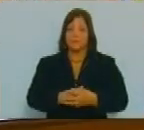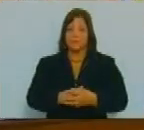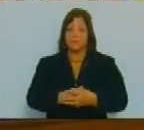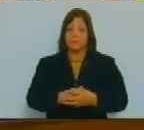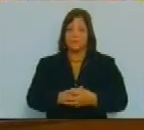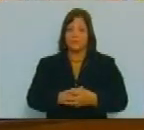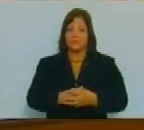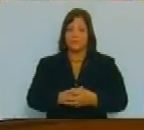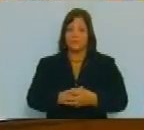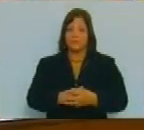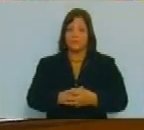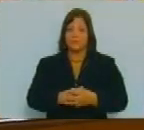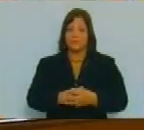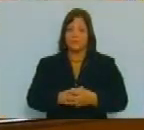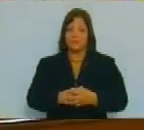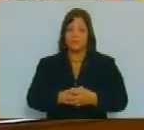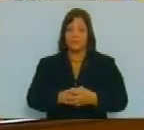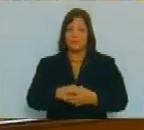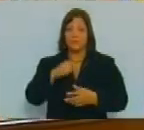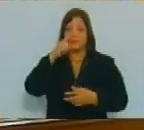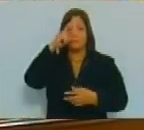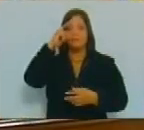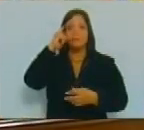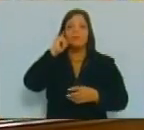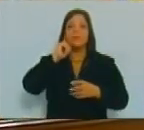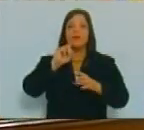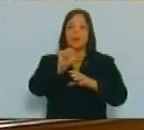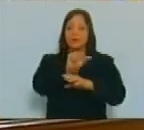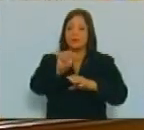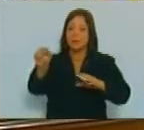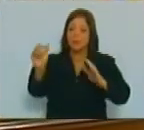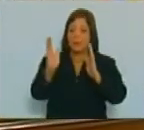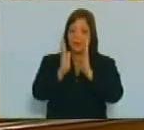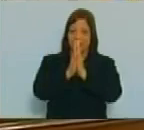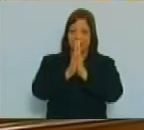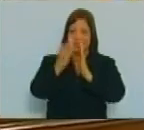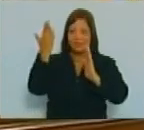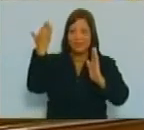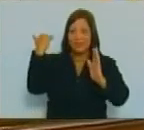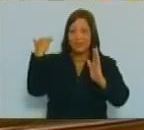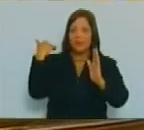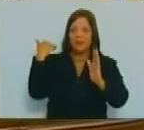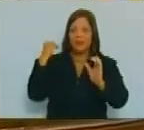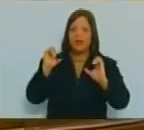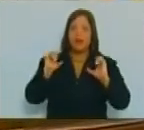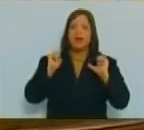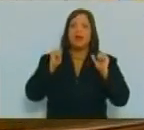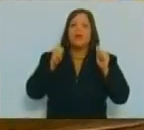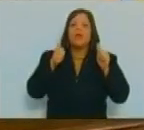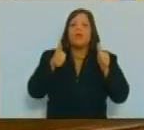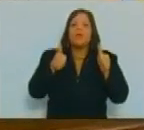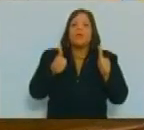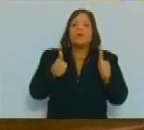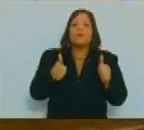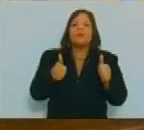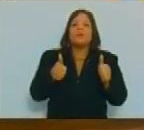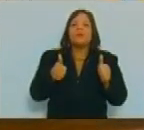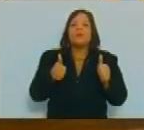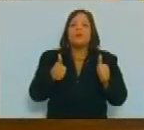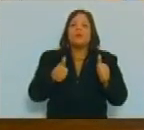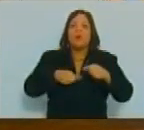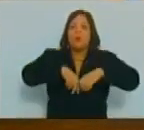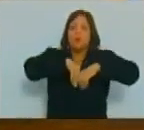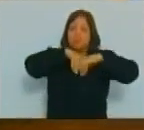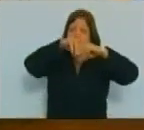en plena época de semana santa inició un espiral de